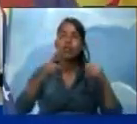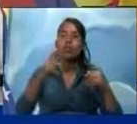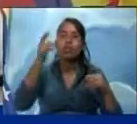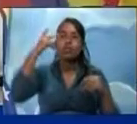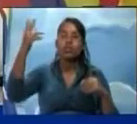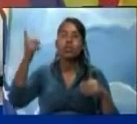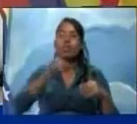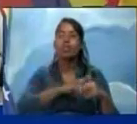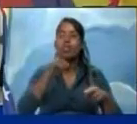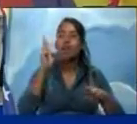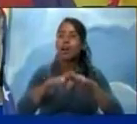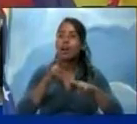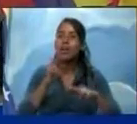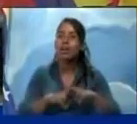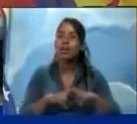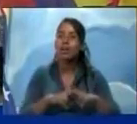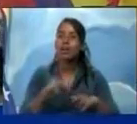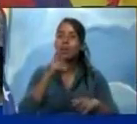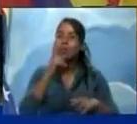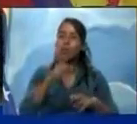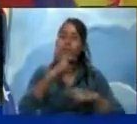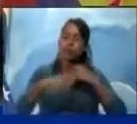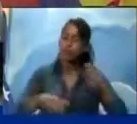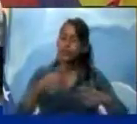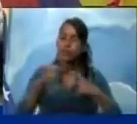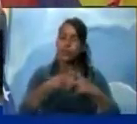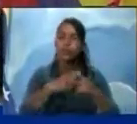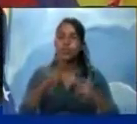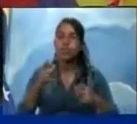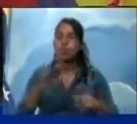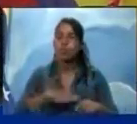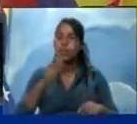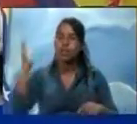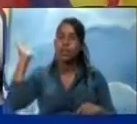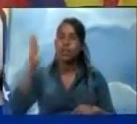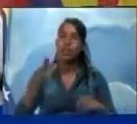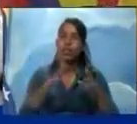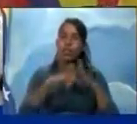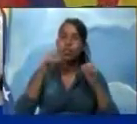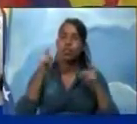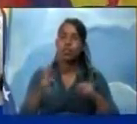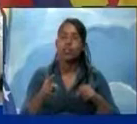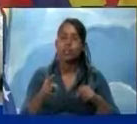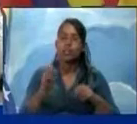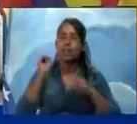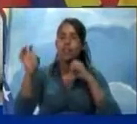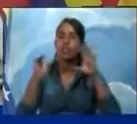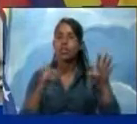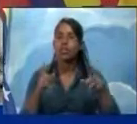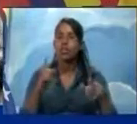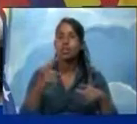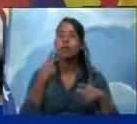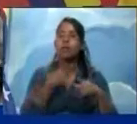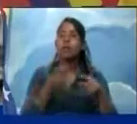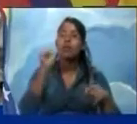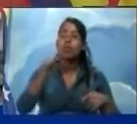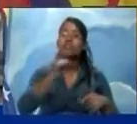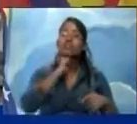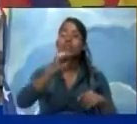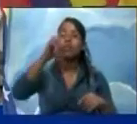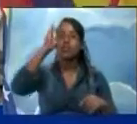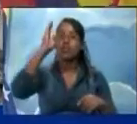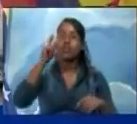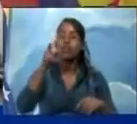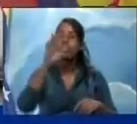o es de la barriga, una mala digestión. Puede traerle a usted todos esos desórdenes. Pero si es Dios